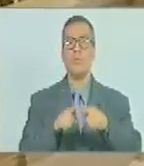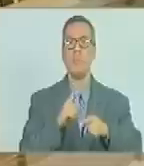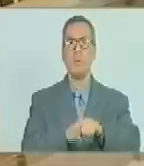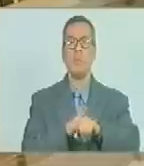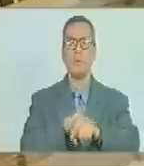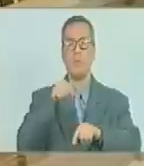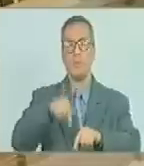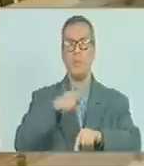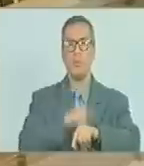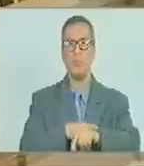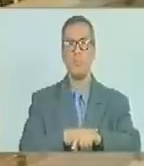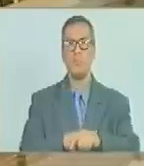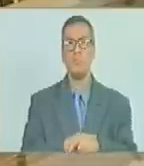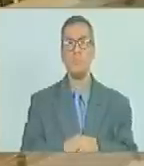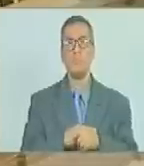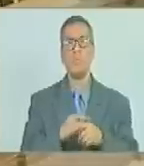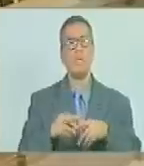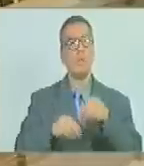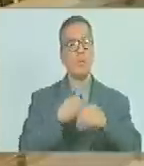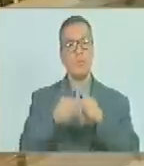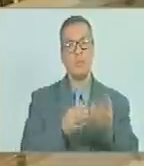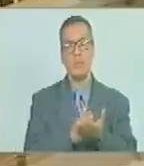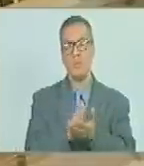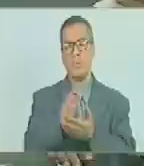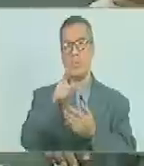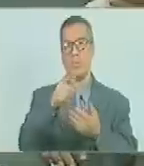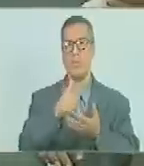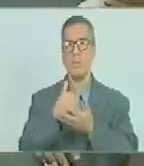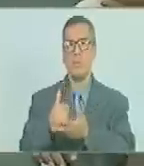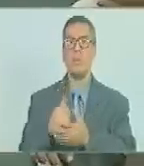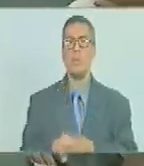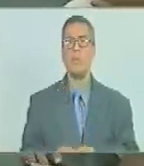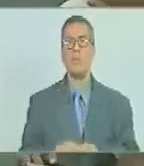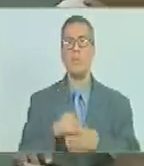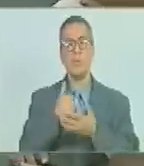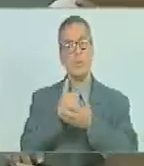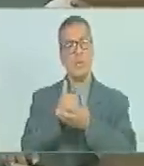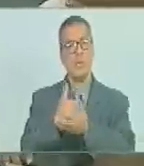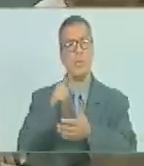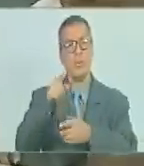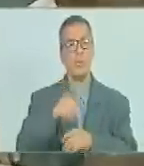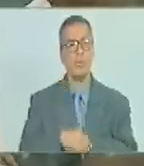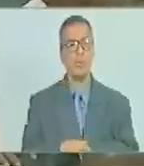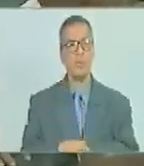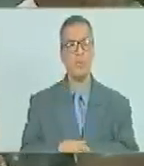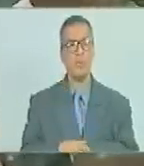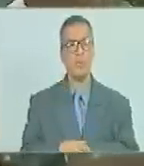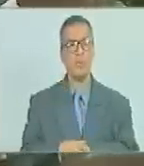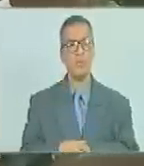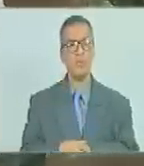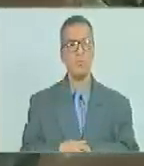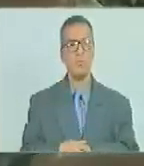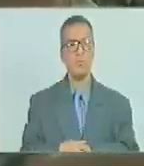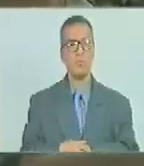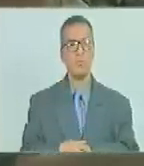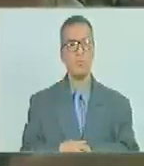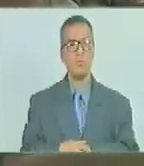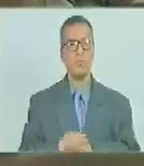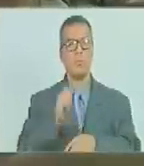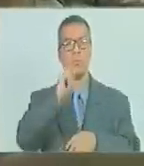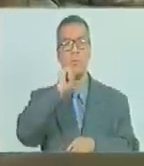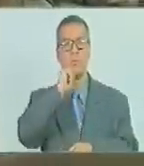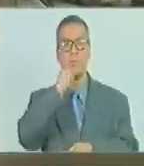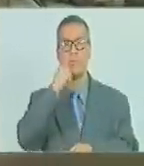momentos le hemos dado y le seguiremos brindando un apoyo incondicional a